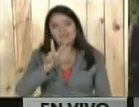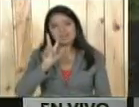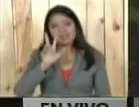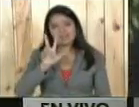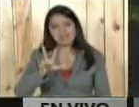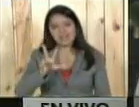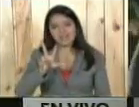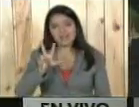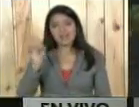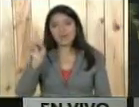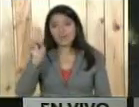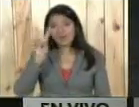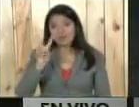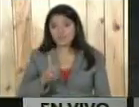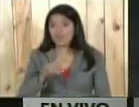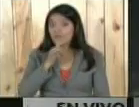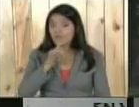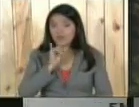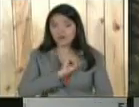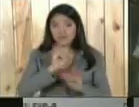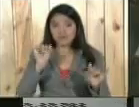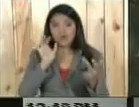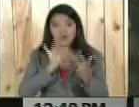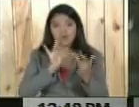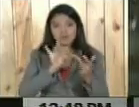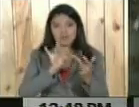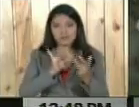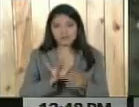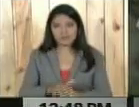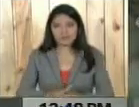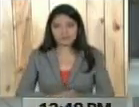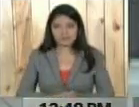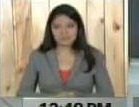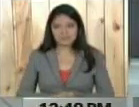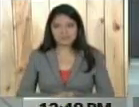Bolivariana de Venezuela. Con esta información, doblemos el paso nuevamente a los estudios. Adelante.